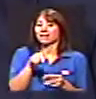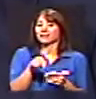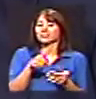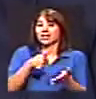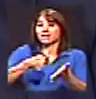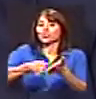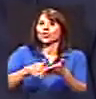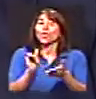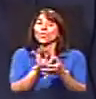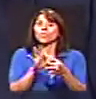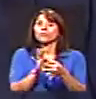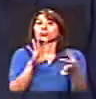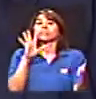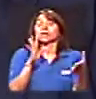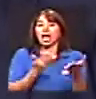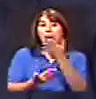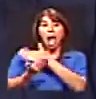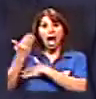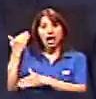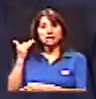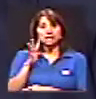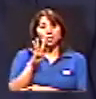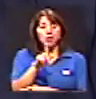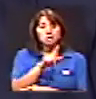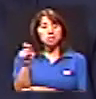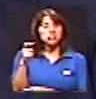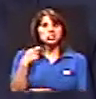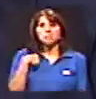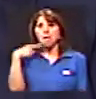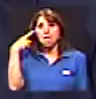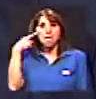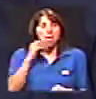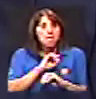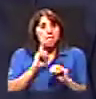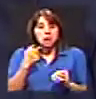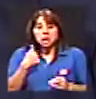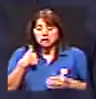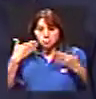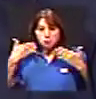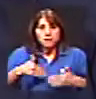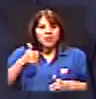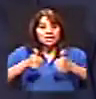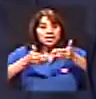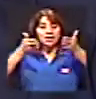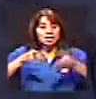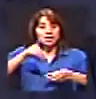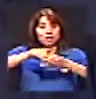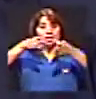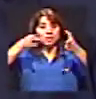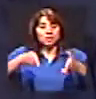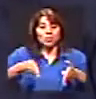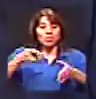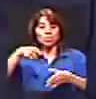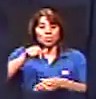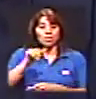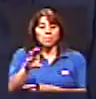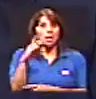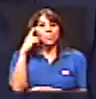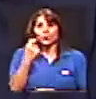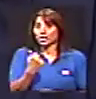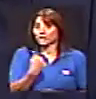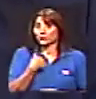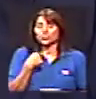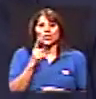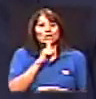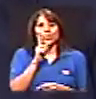Hace 4 meses no tenía ni la menor idea de que yo iba a ser candidato a diputado por el Partido Acción Ciudadana, porque yo no soy del